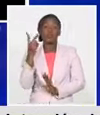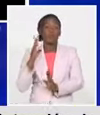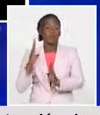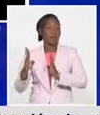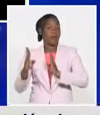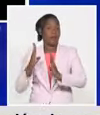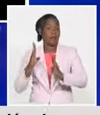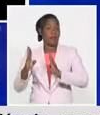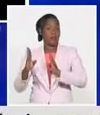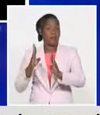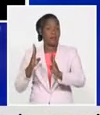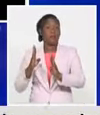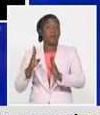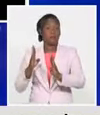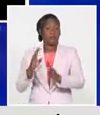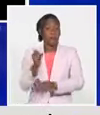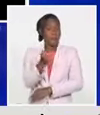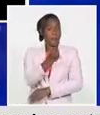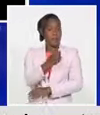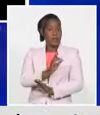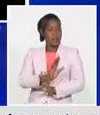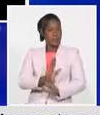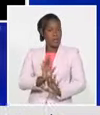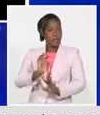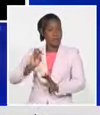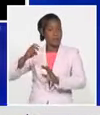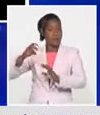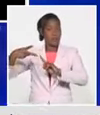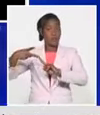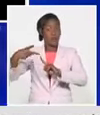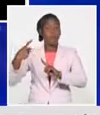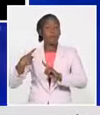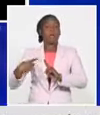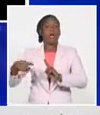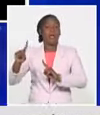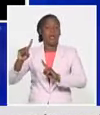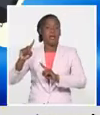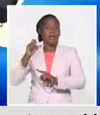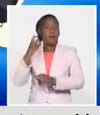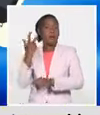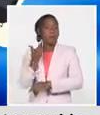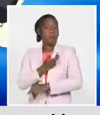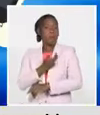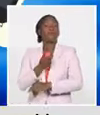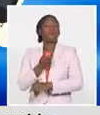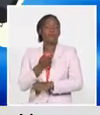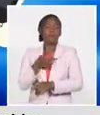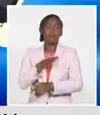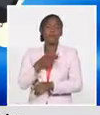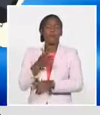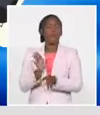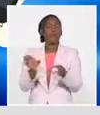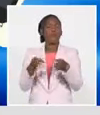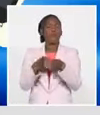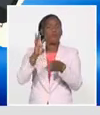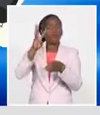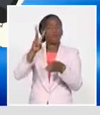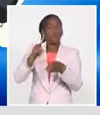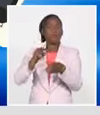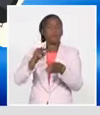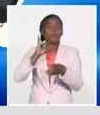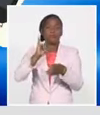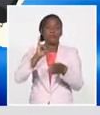dosis. Ya te hablo de una segunda dosis. Sí, cómo no. Deben ser inmunizados 601 voluntarios.